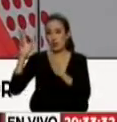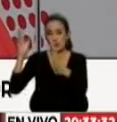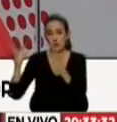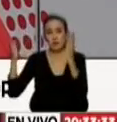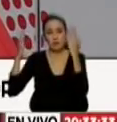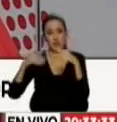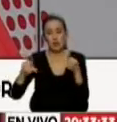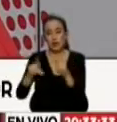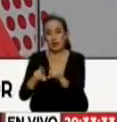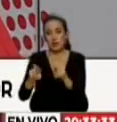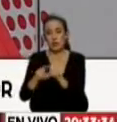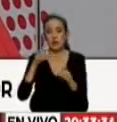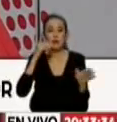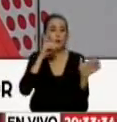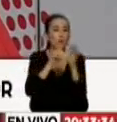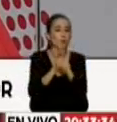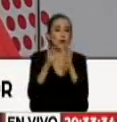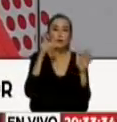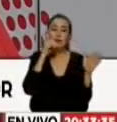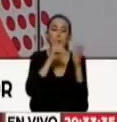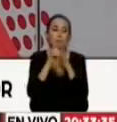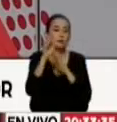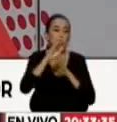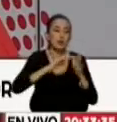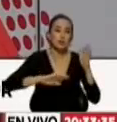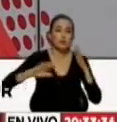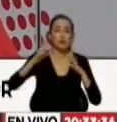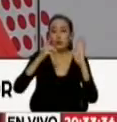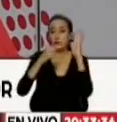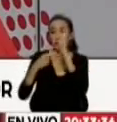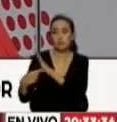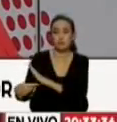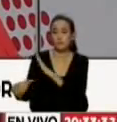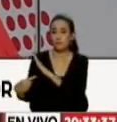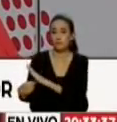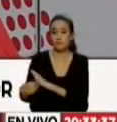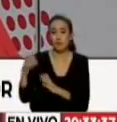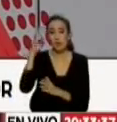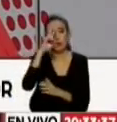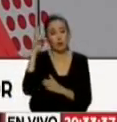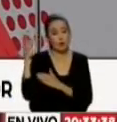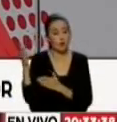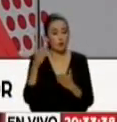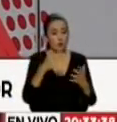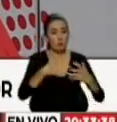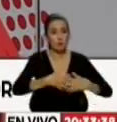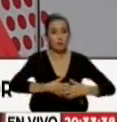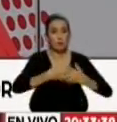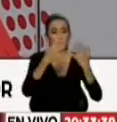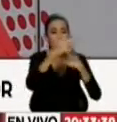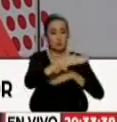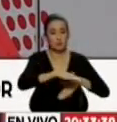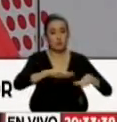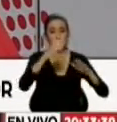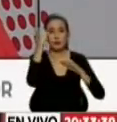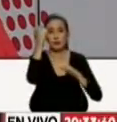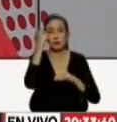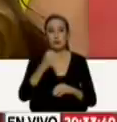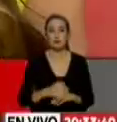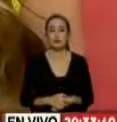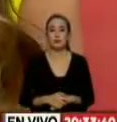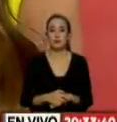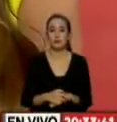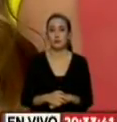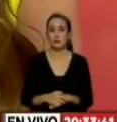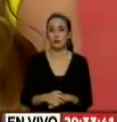y asimismo denunciar con nombre y apellido las atrocidades por parte de un Estado que no se encuentra bajo los cánones del derecho internacional. ¿Qué pasa